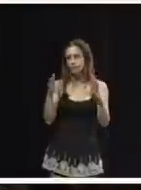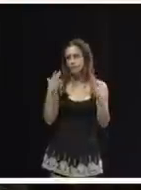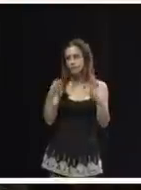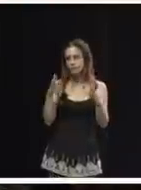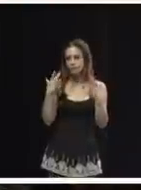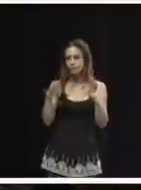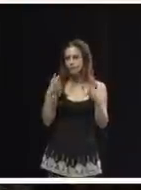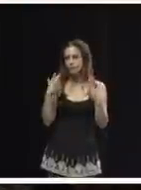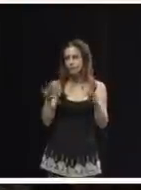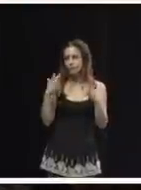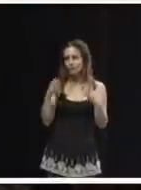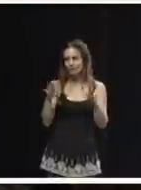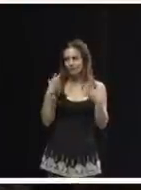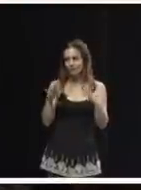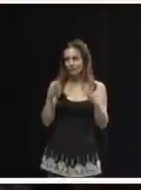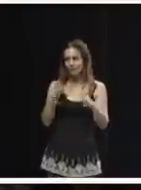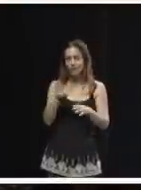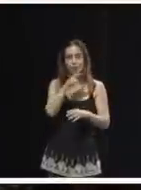Bueno.